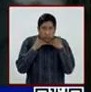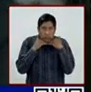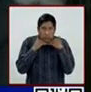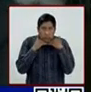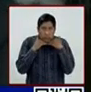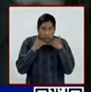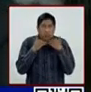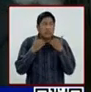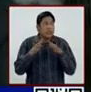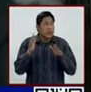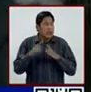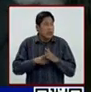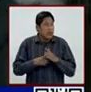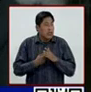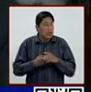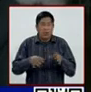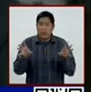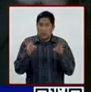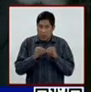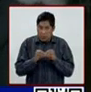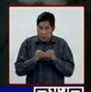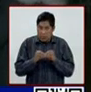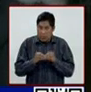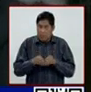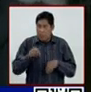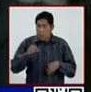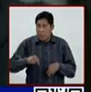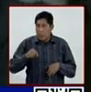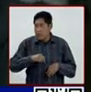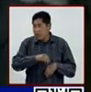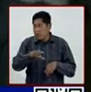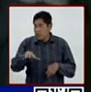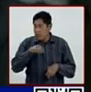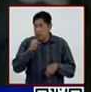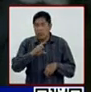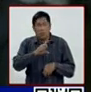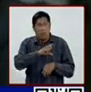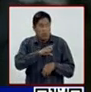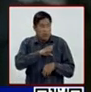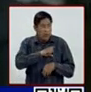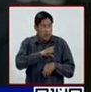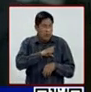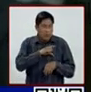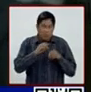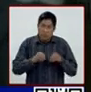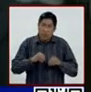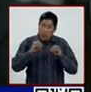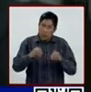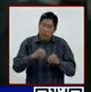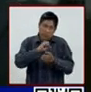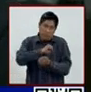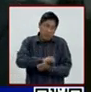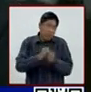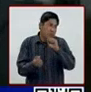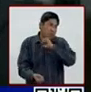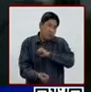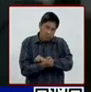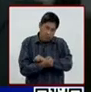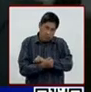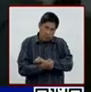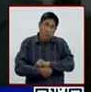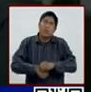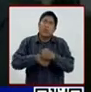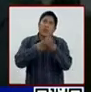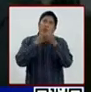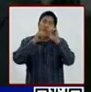una vez se inicia la reunión ellos van a permanecer en este lugar las policías optado por ponerle candado a las rejas para